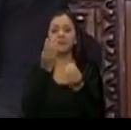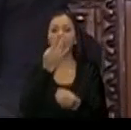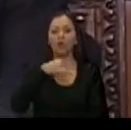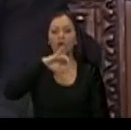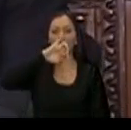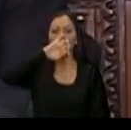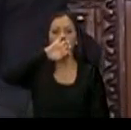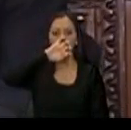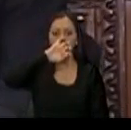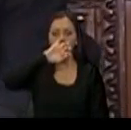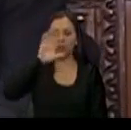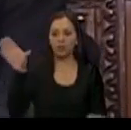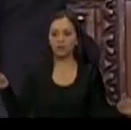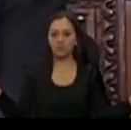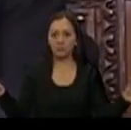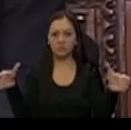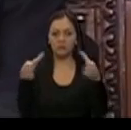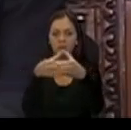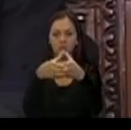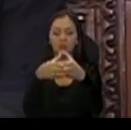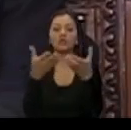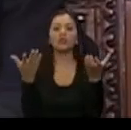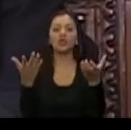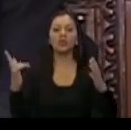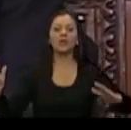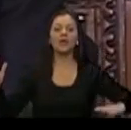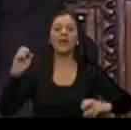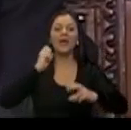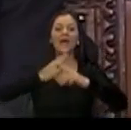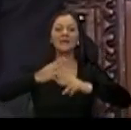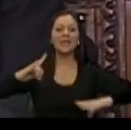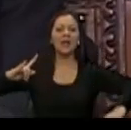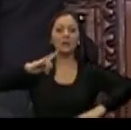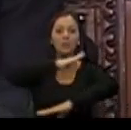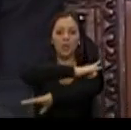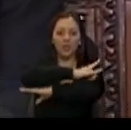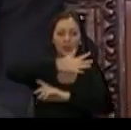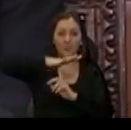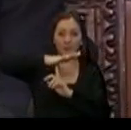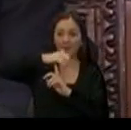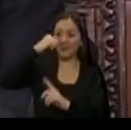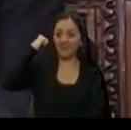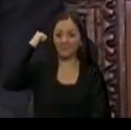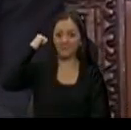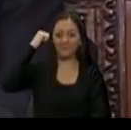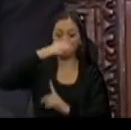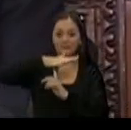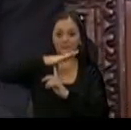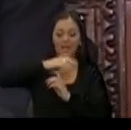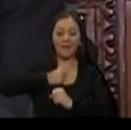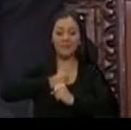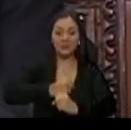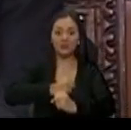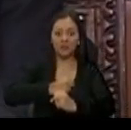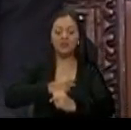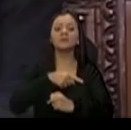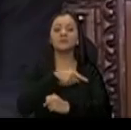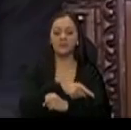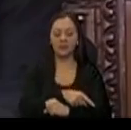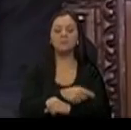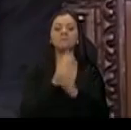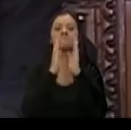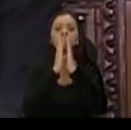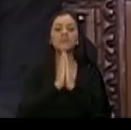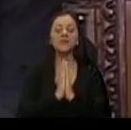el Centro de Convenciones del Parque Bicentenario y celebrará la Santa Misa a las 10 horas 30 en